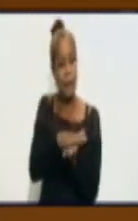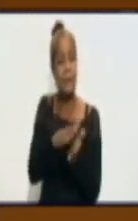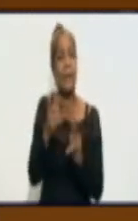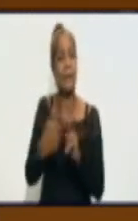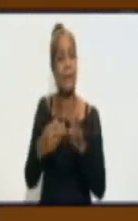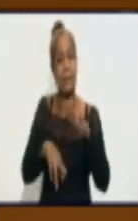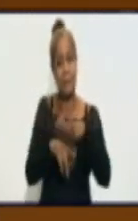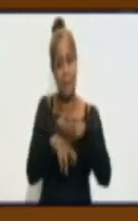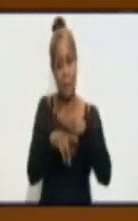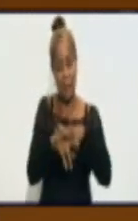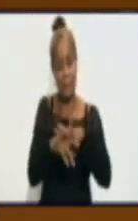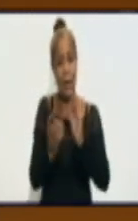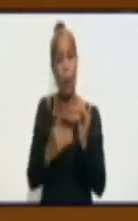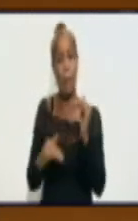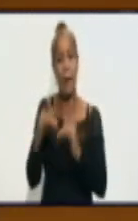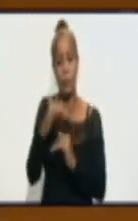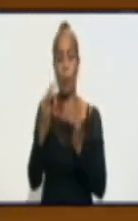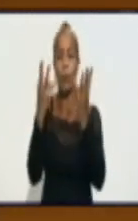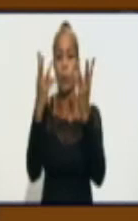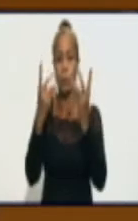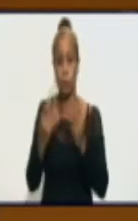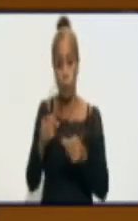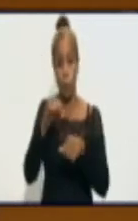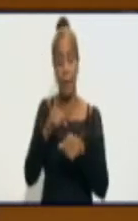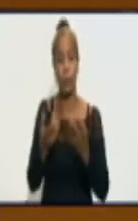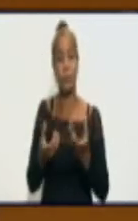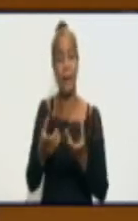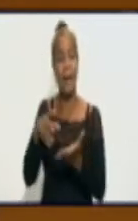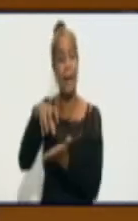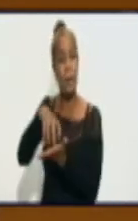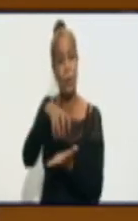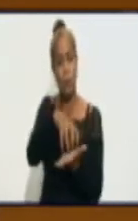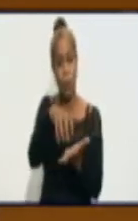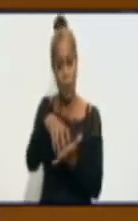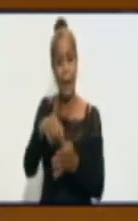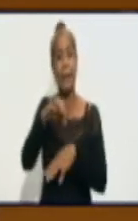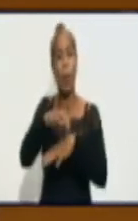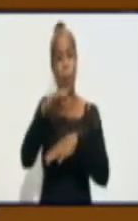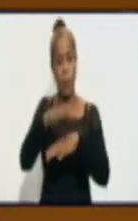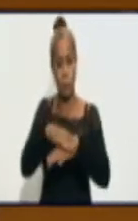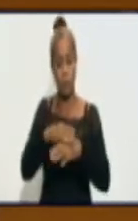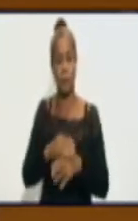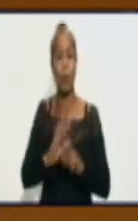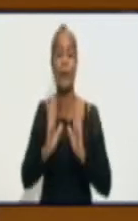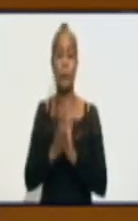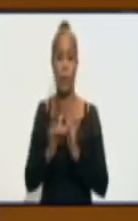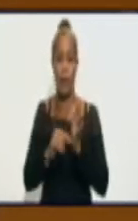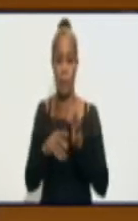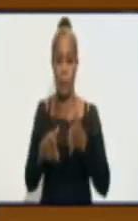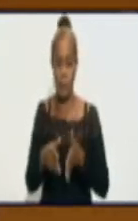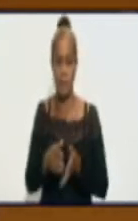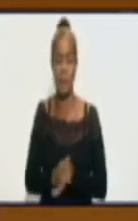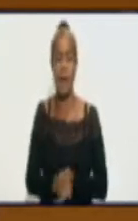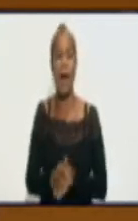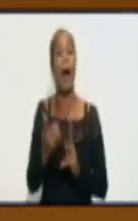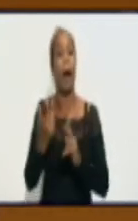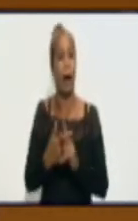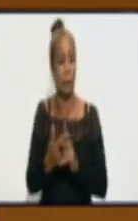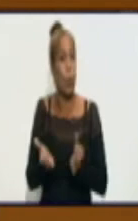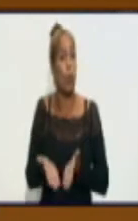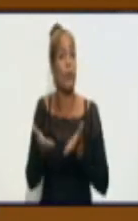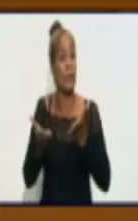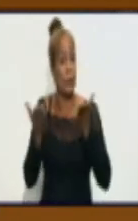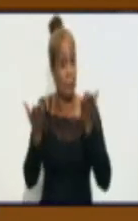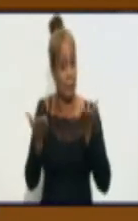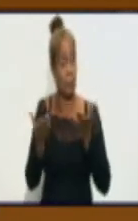mayor número de focos de mosquitos, en este caso de mosquitos de Aedes aegypti, en nuestra provincia. Hay un incremento bastante